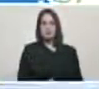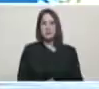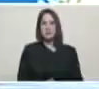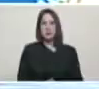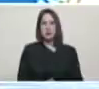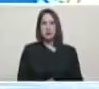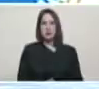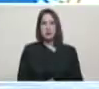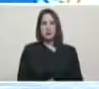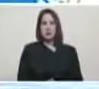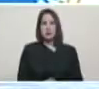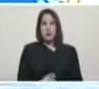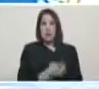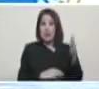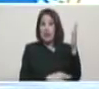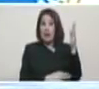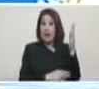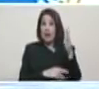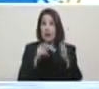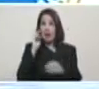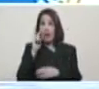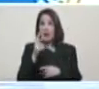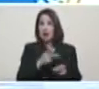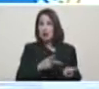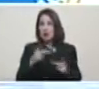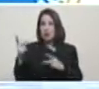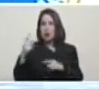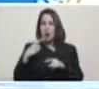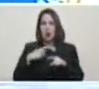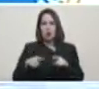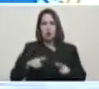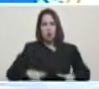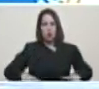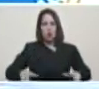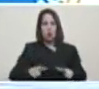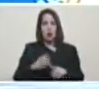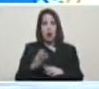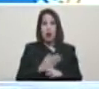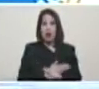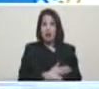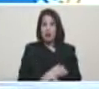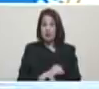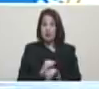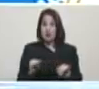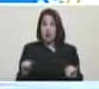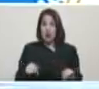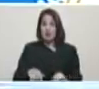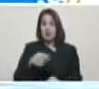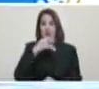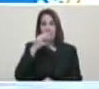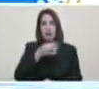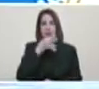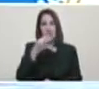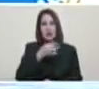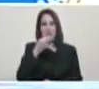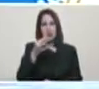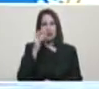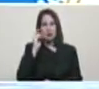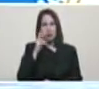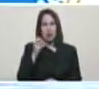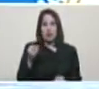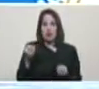de Lara Ahora nos vamos a ir antes de que oscurezca en esta tarde bella a